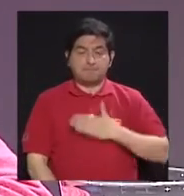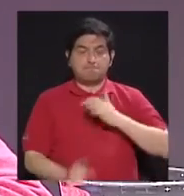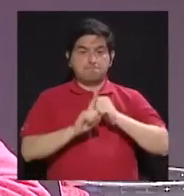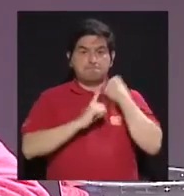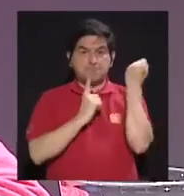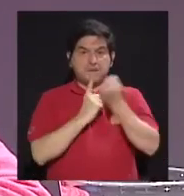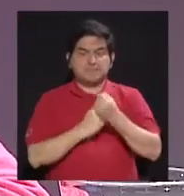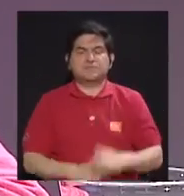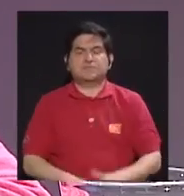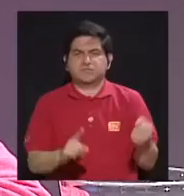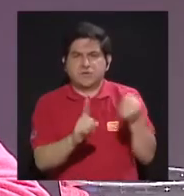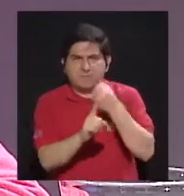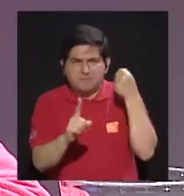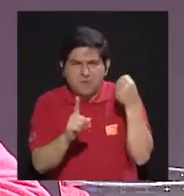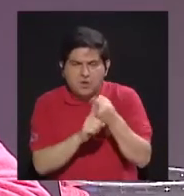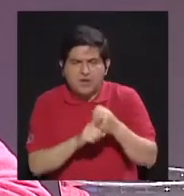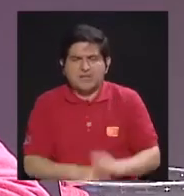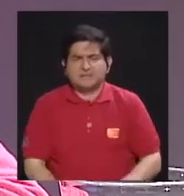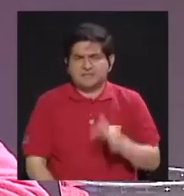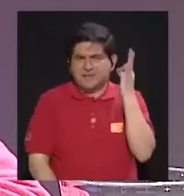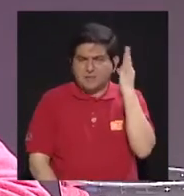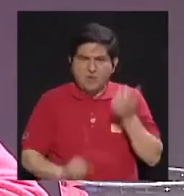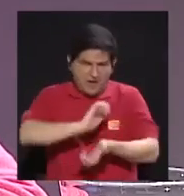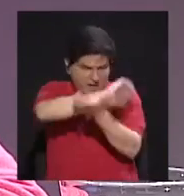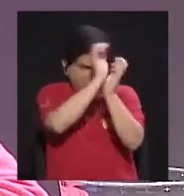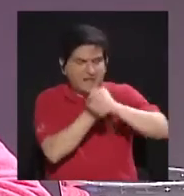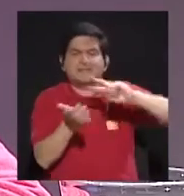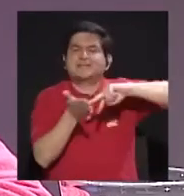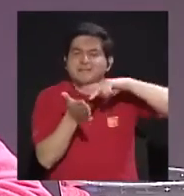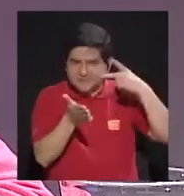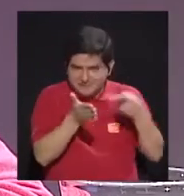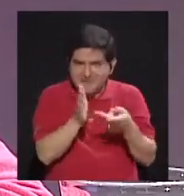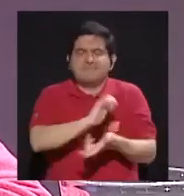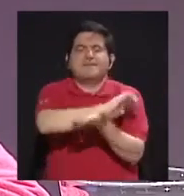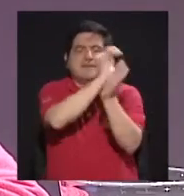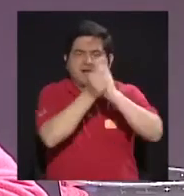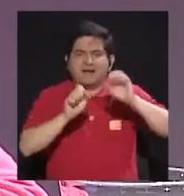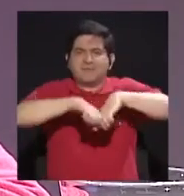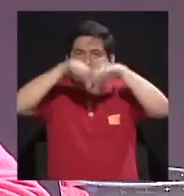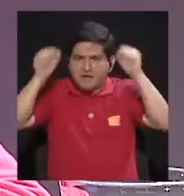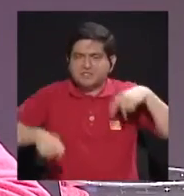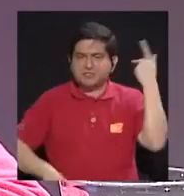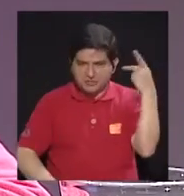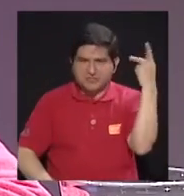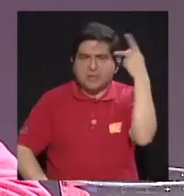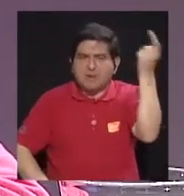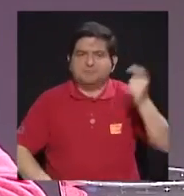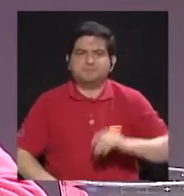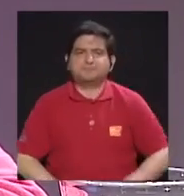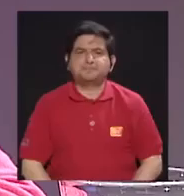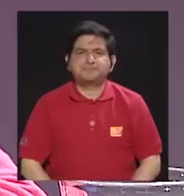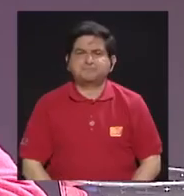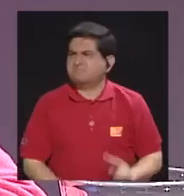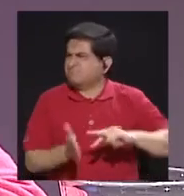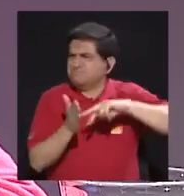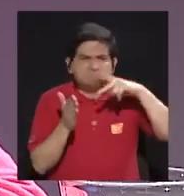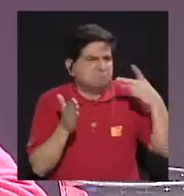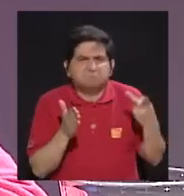de violencia contra las mujeres cambien pasa por también cambiar los sistemas políticos. En ese